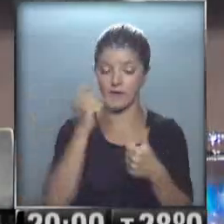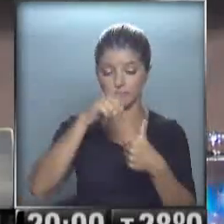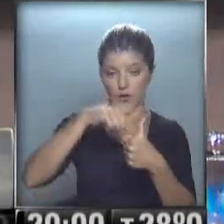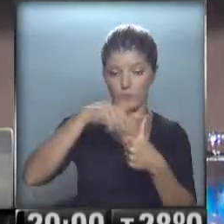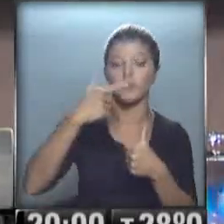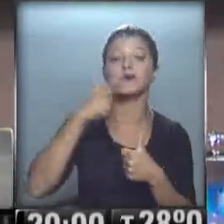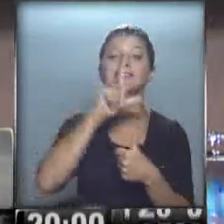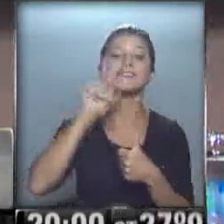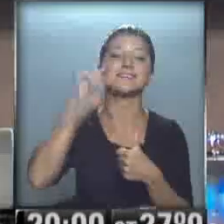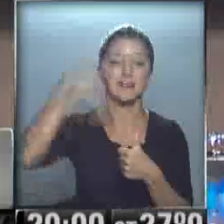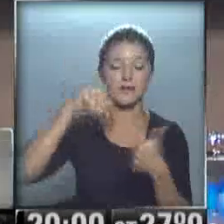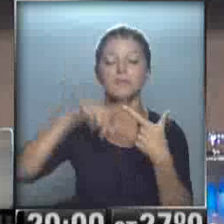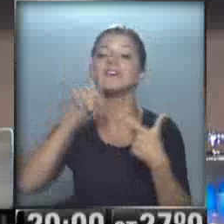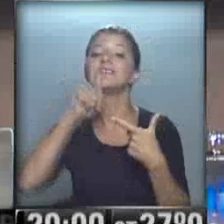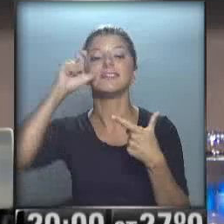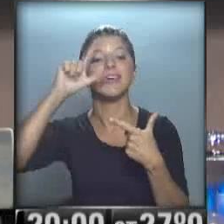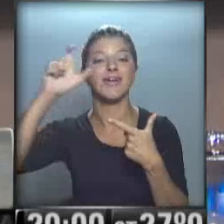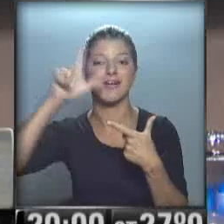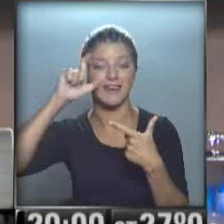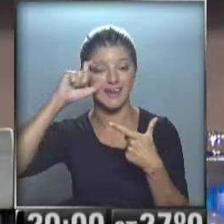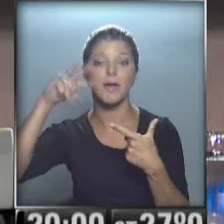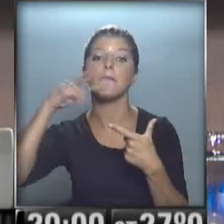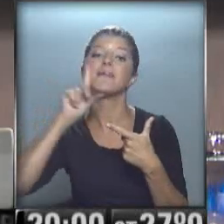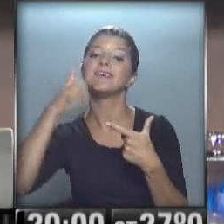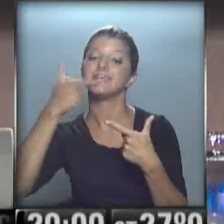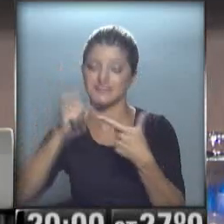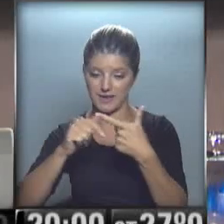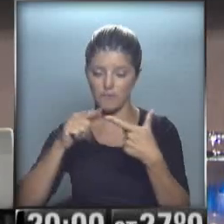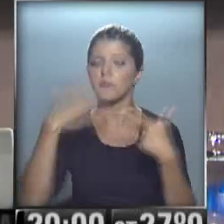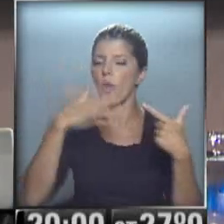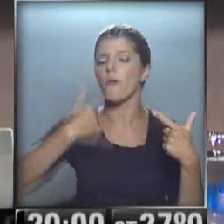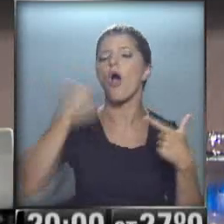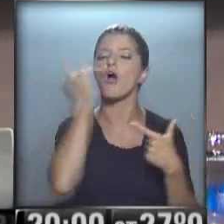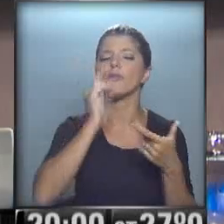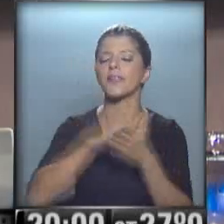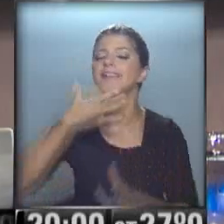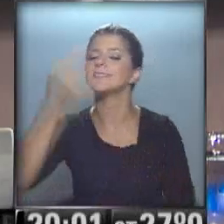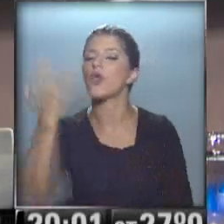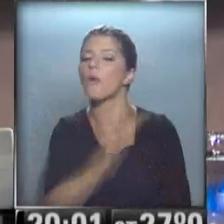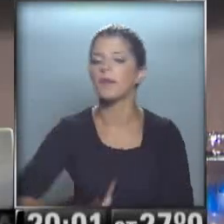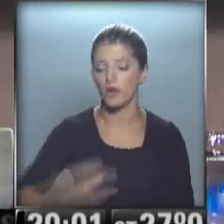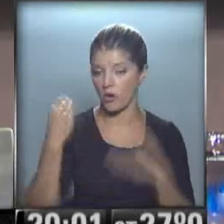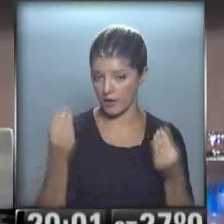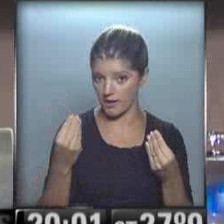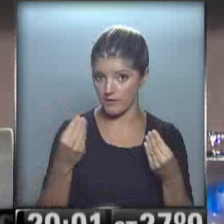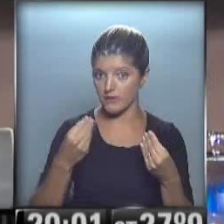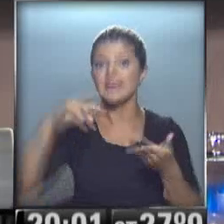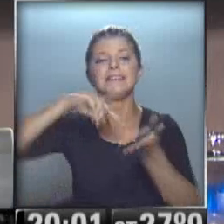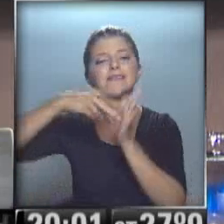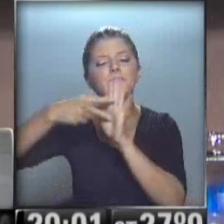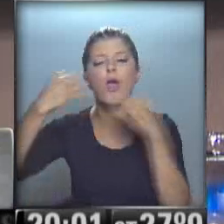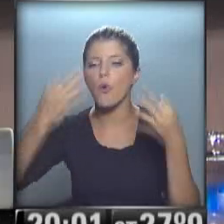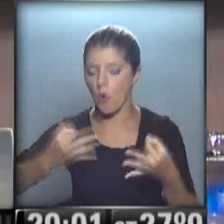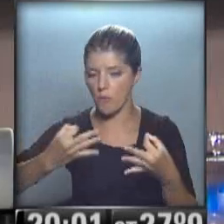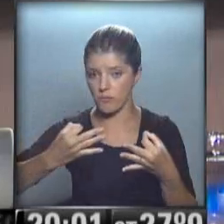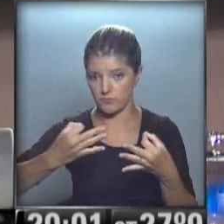grupo Slim y Televisa. Vamos a hablarles de qué es lo que decidió hacer el gobierno mexicano, qué es lo que se interpreta, qué hizo, desde